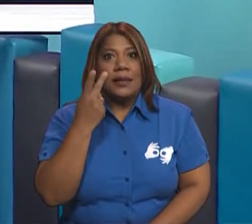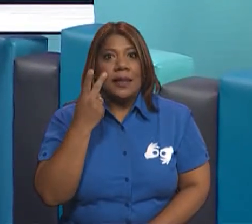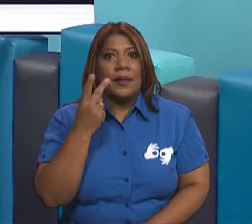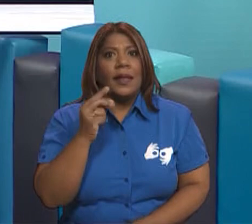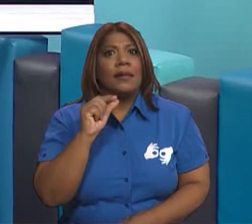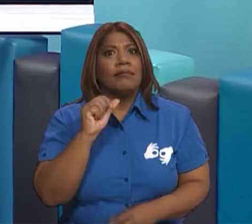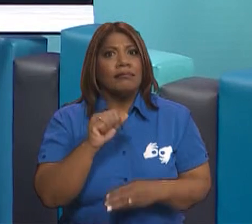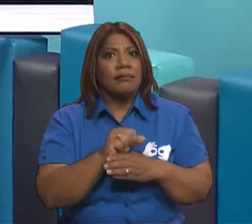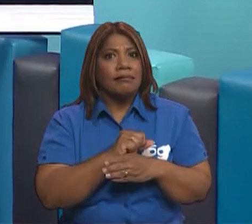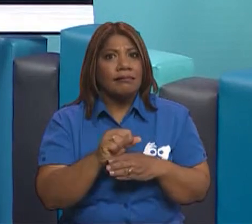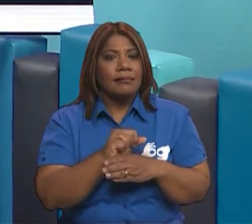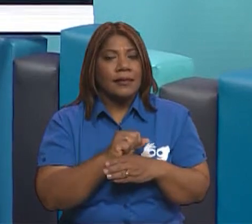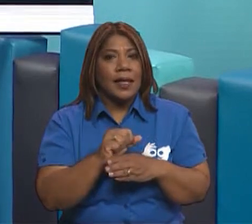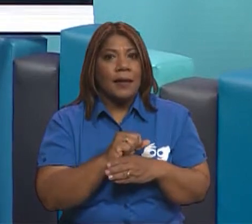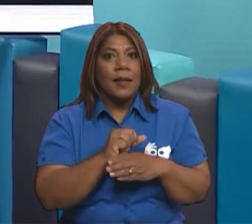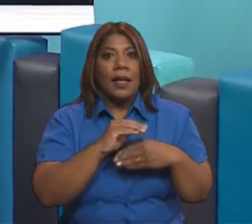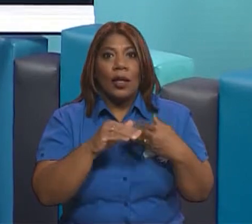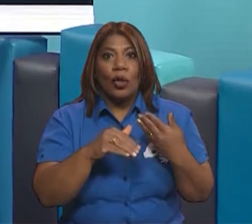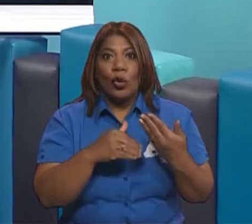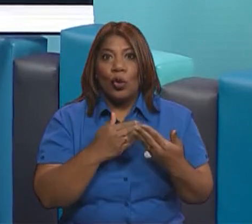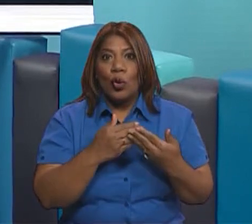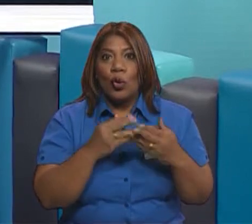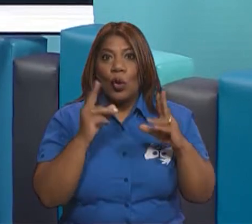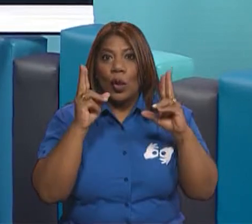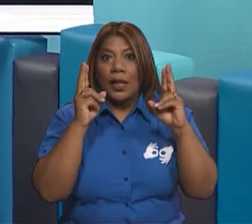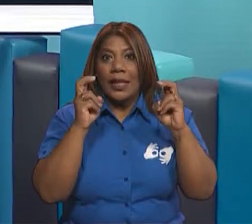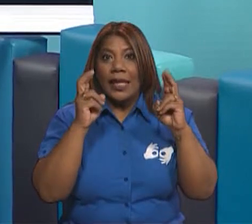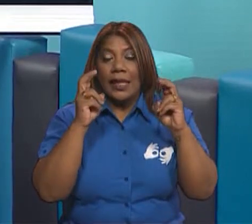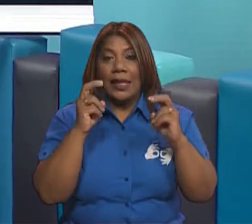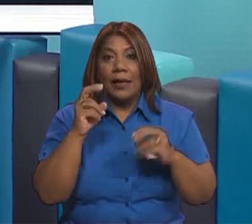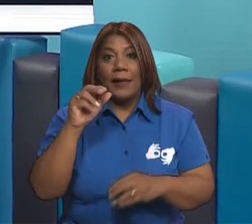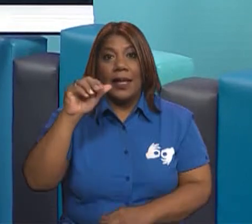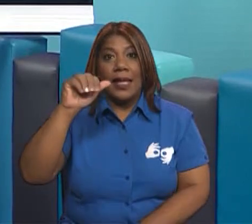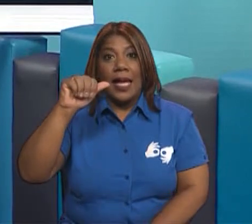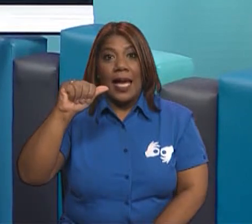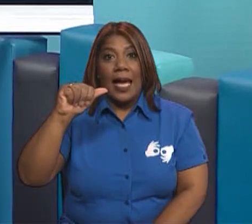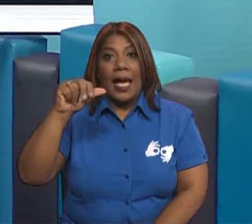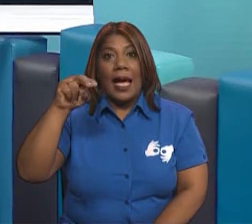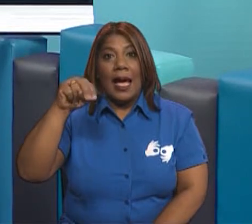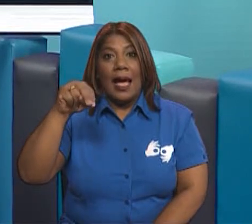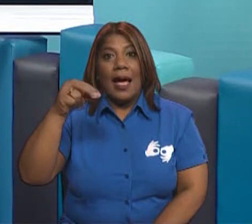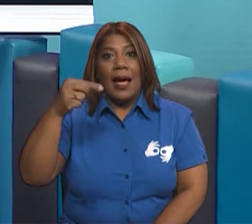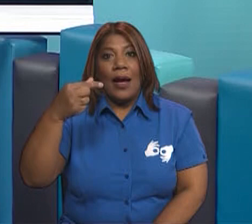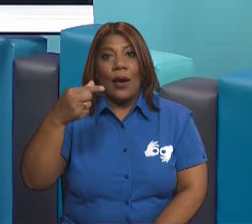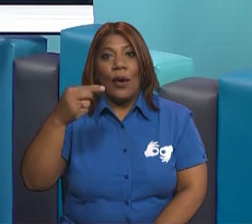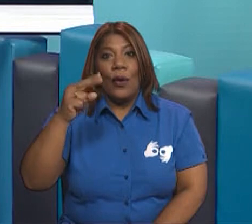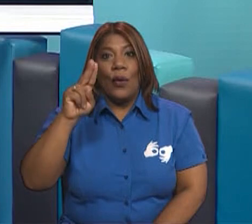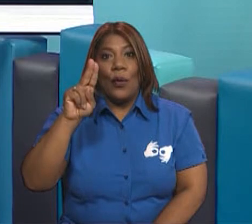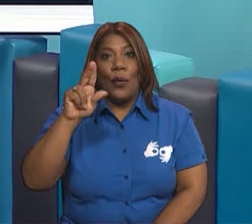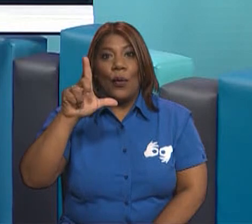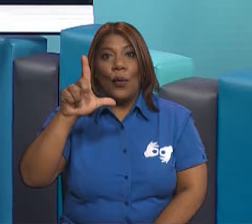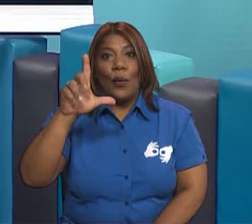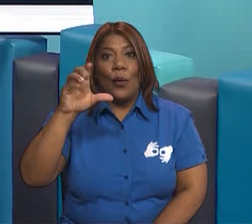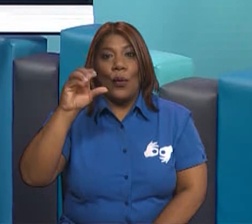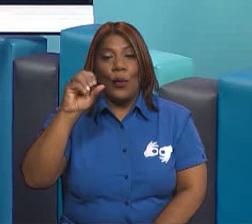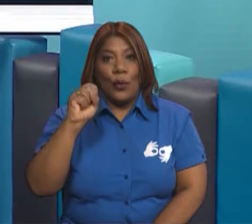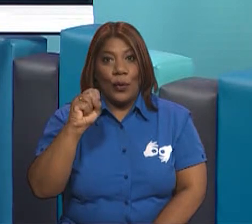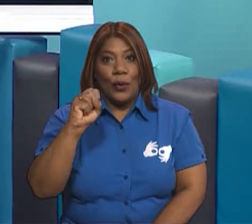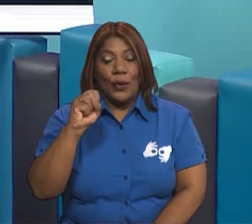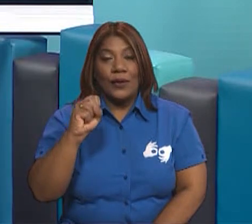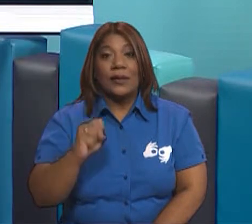un poco sobre los ángulos y los polígonos. Estos conceptos están relacionados con la